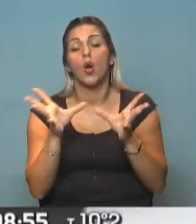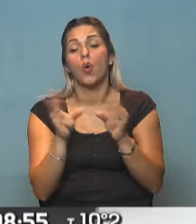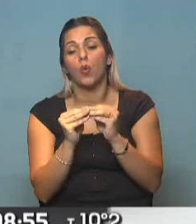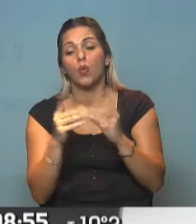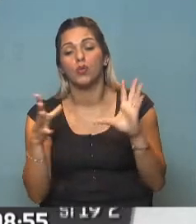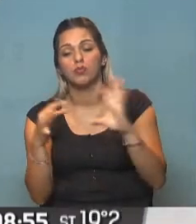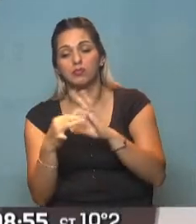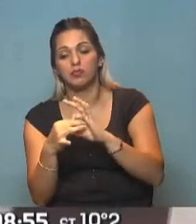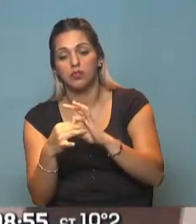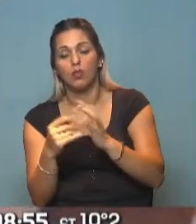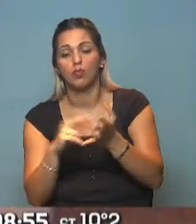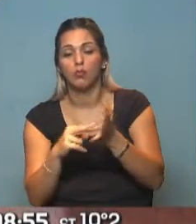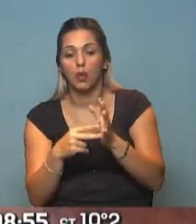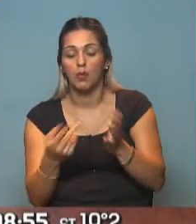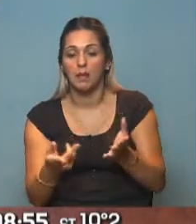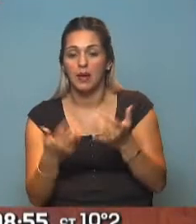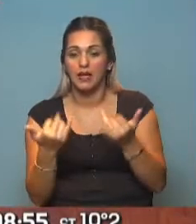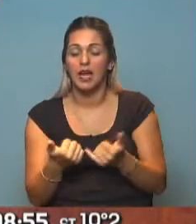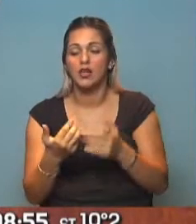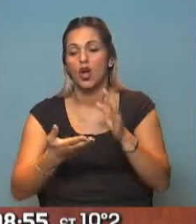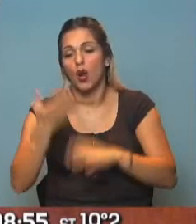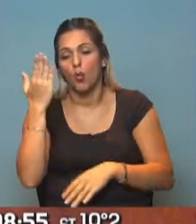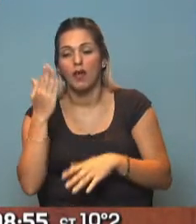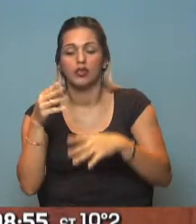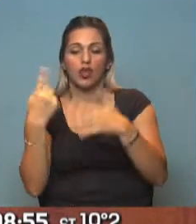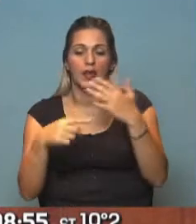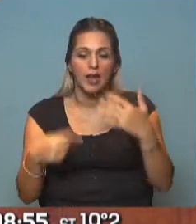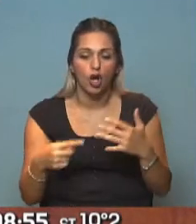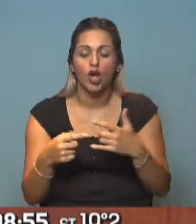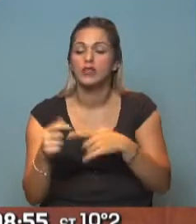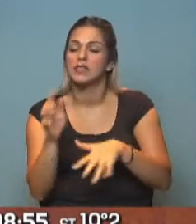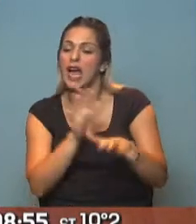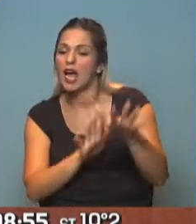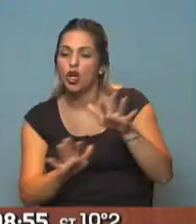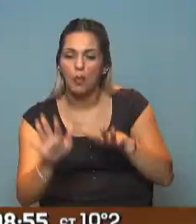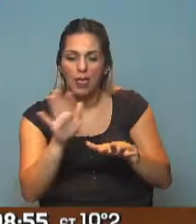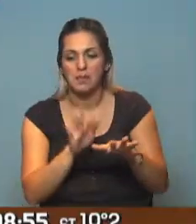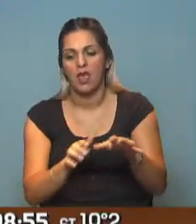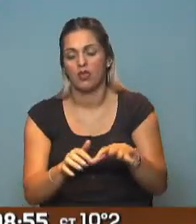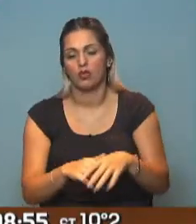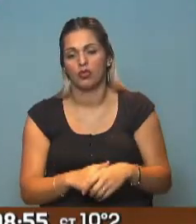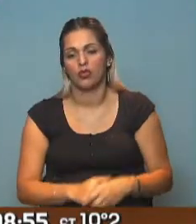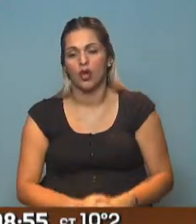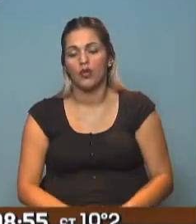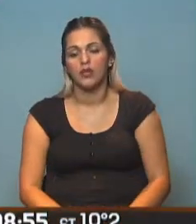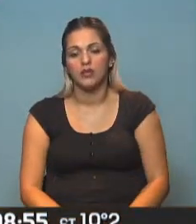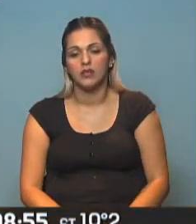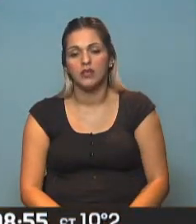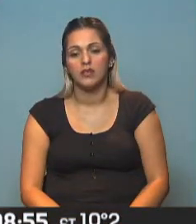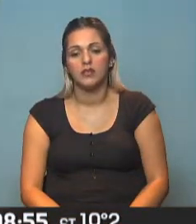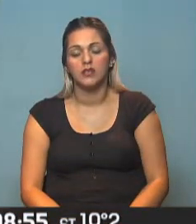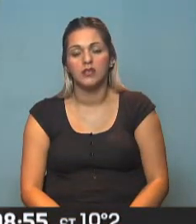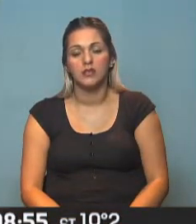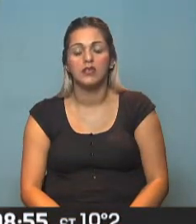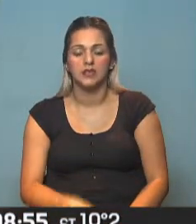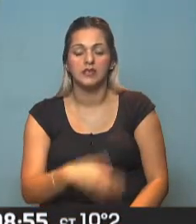la problemática que existe con los aumentos de tarifas el reacomodamiento que o el sinceramiento que habla el gobierno y ese es